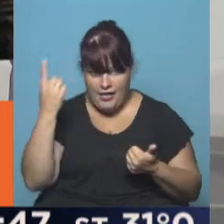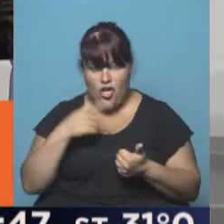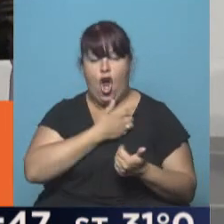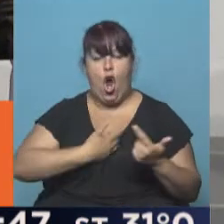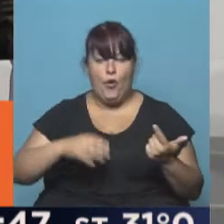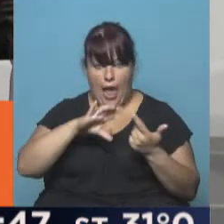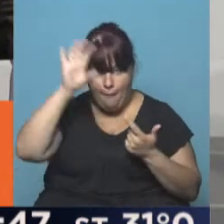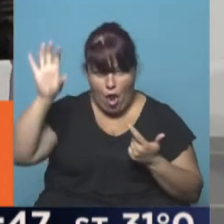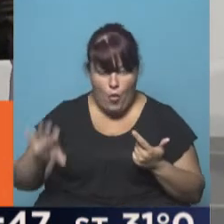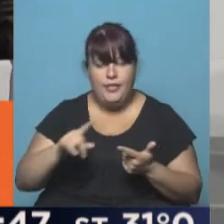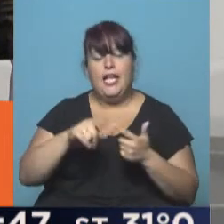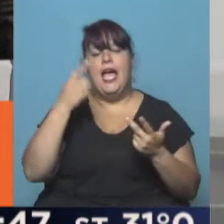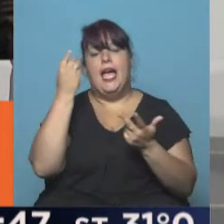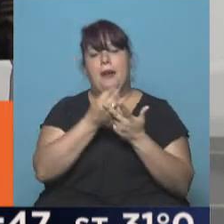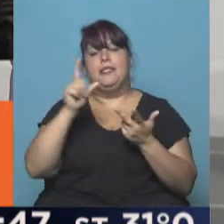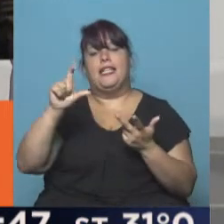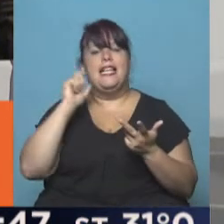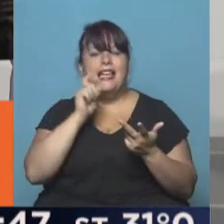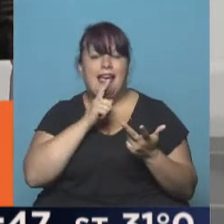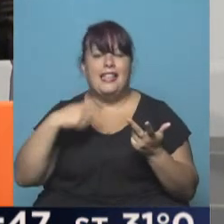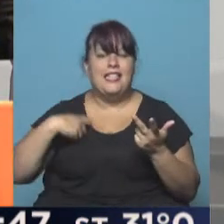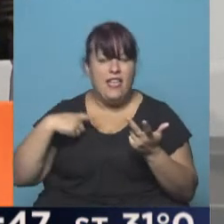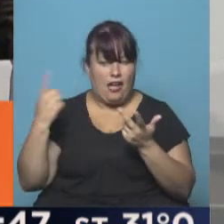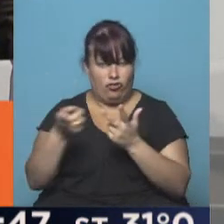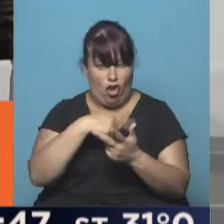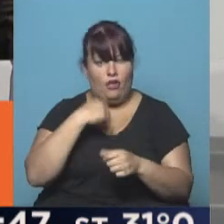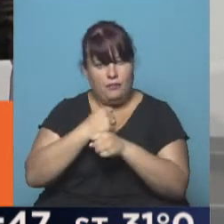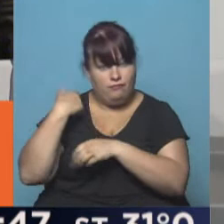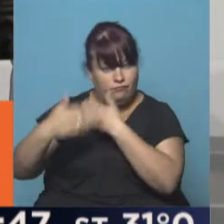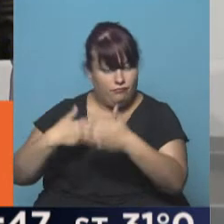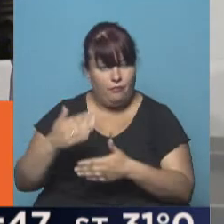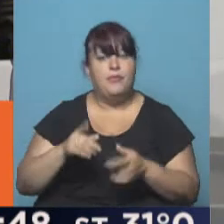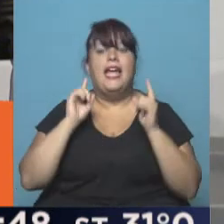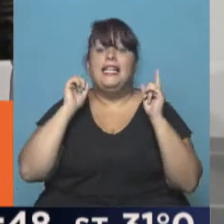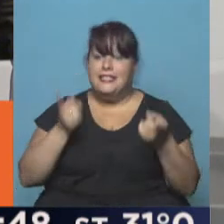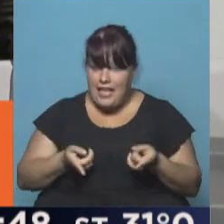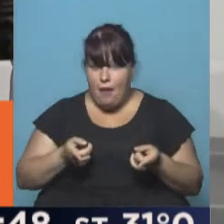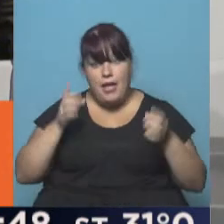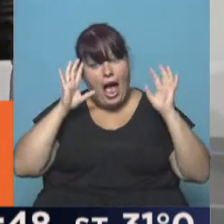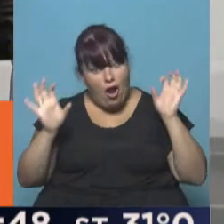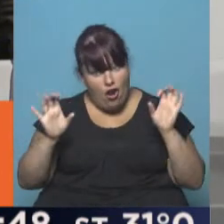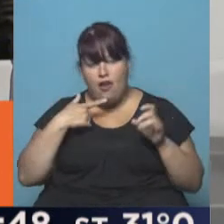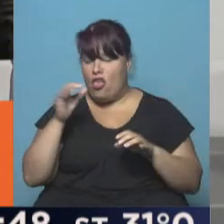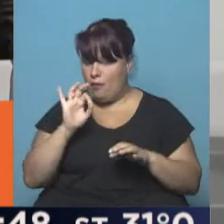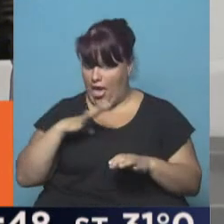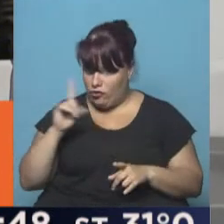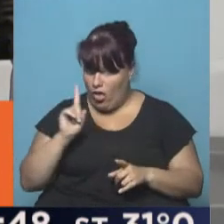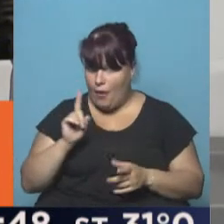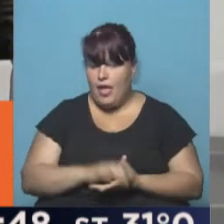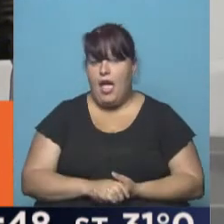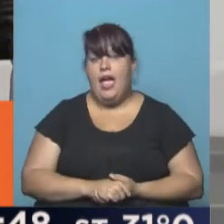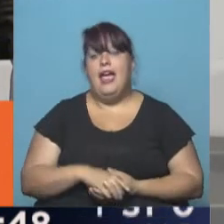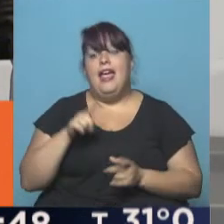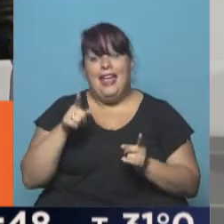gobiernos provinciales y los representantes de los trabajadores estos días de trabajo. Y además, recordemos, no lo mencionamos todavía,